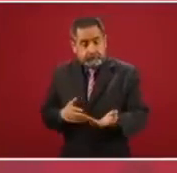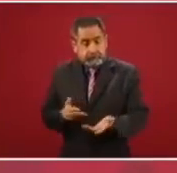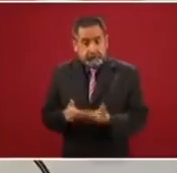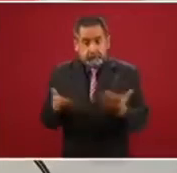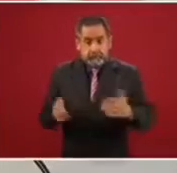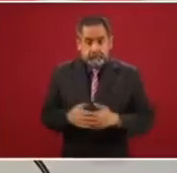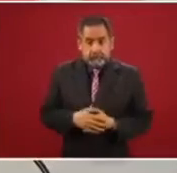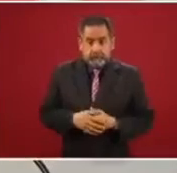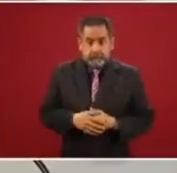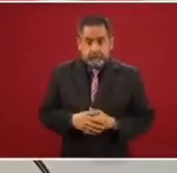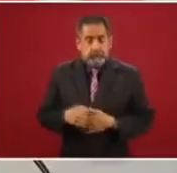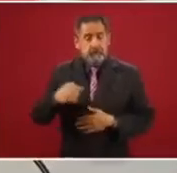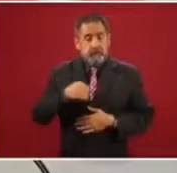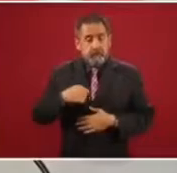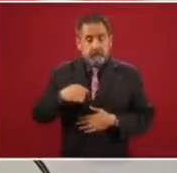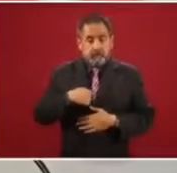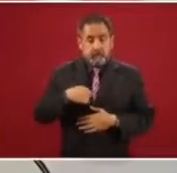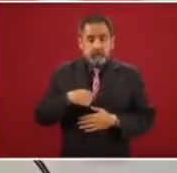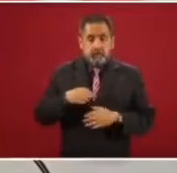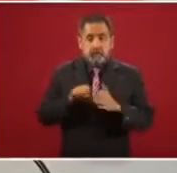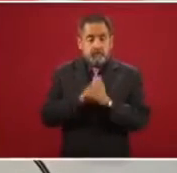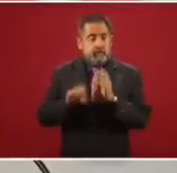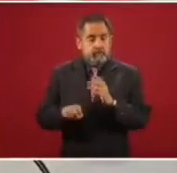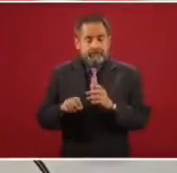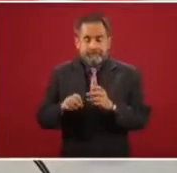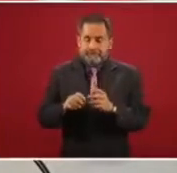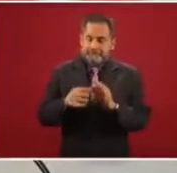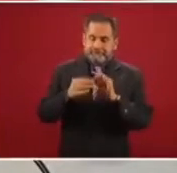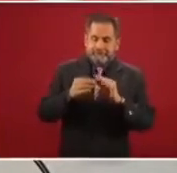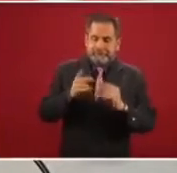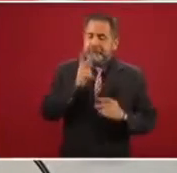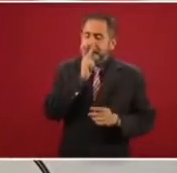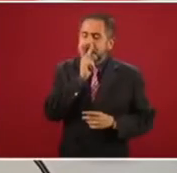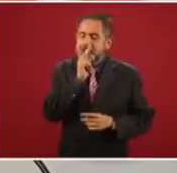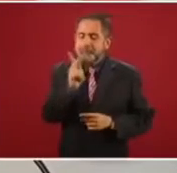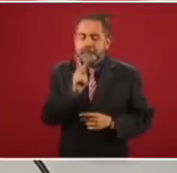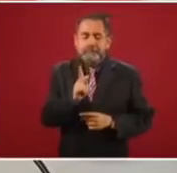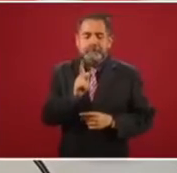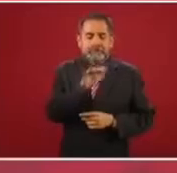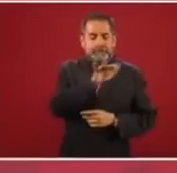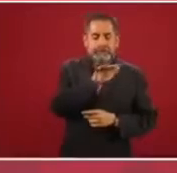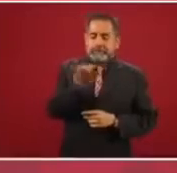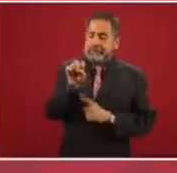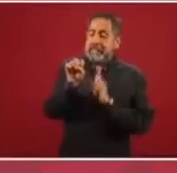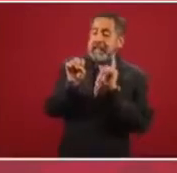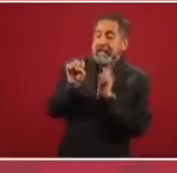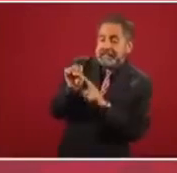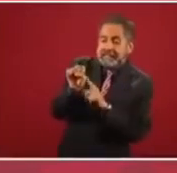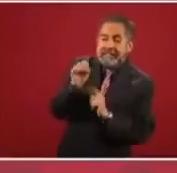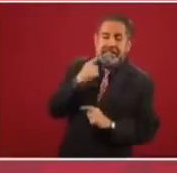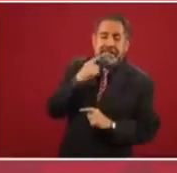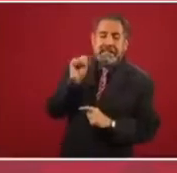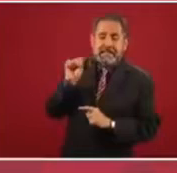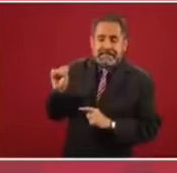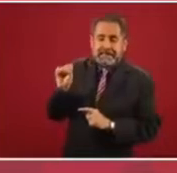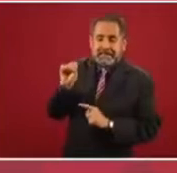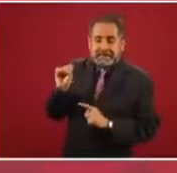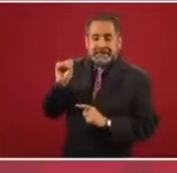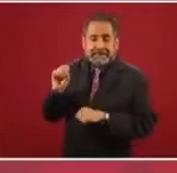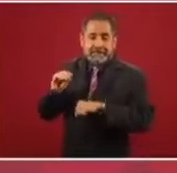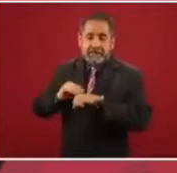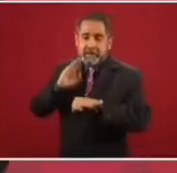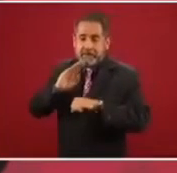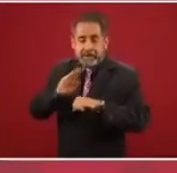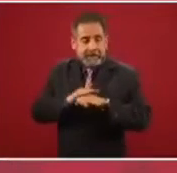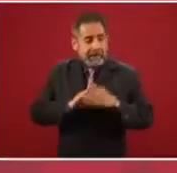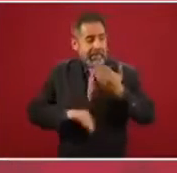moderarme en el manejo de las heces porque si me las como o las digo demás me critica entonces